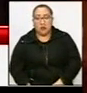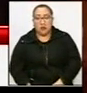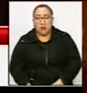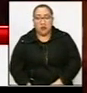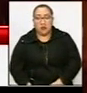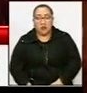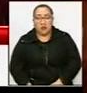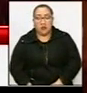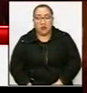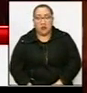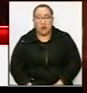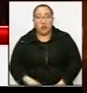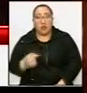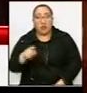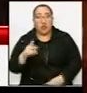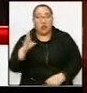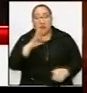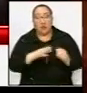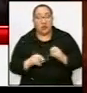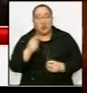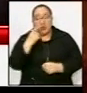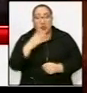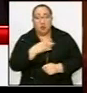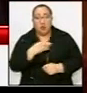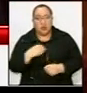preocupación, señor ministro, en cuanto